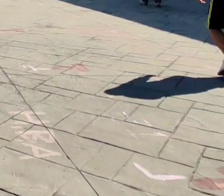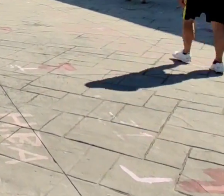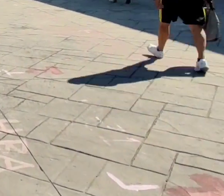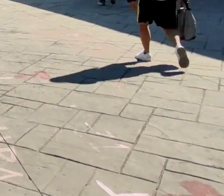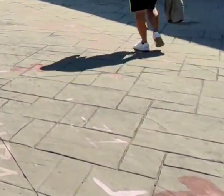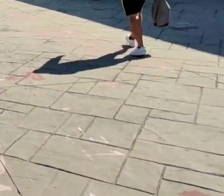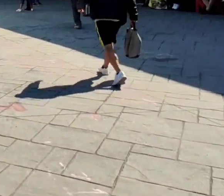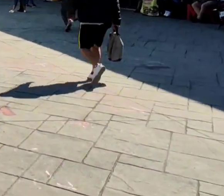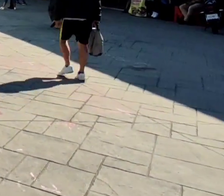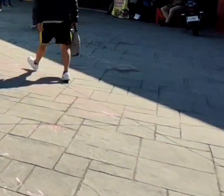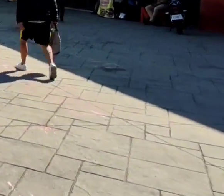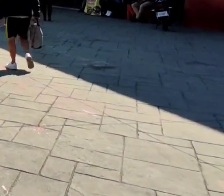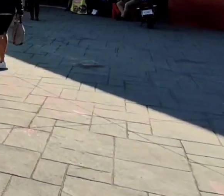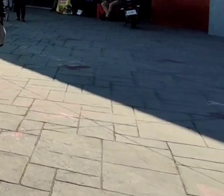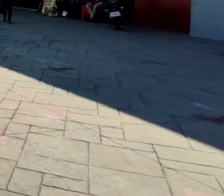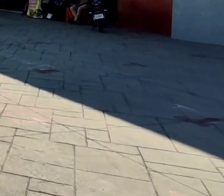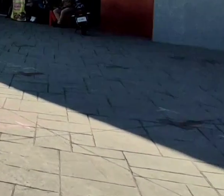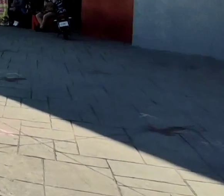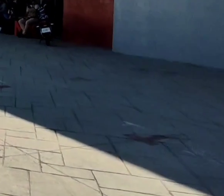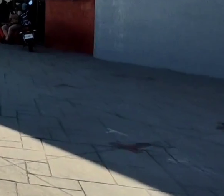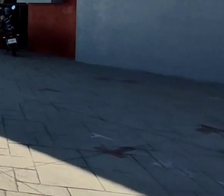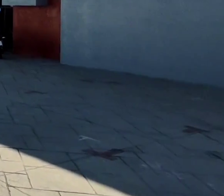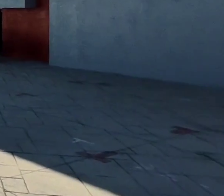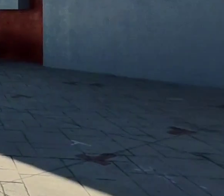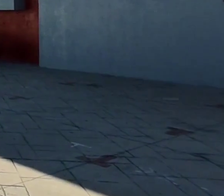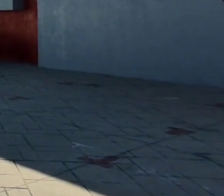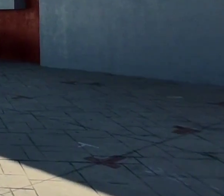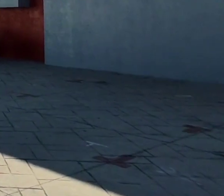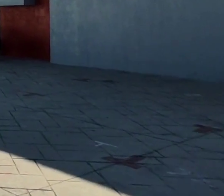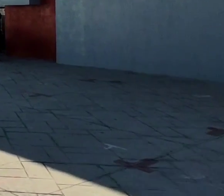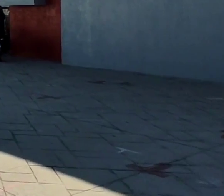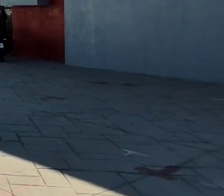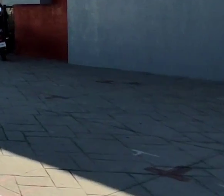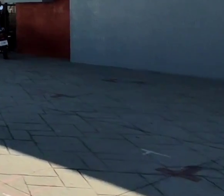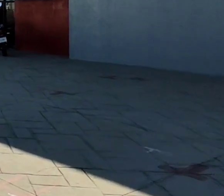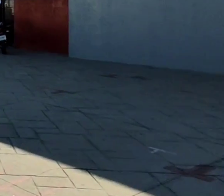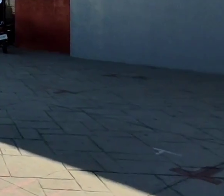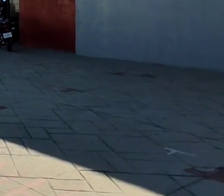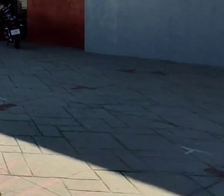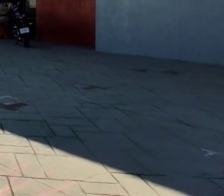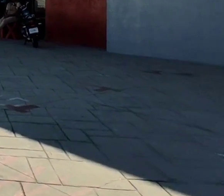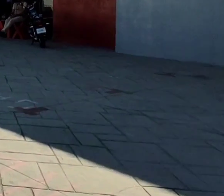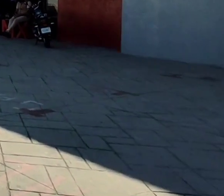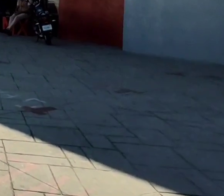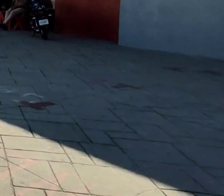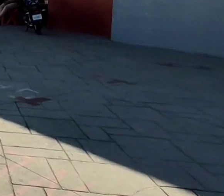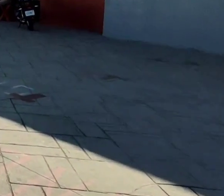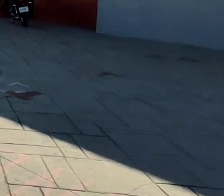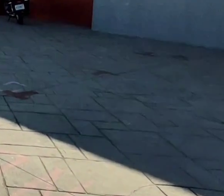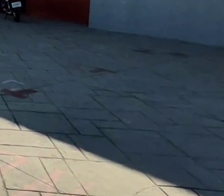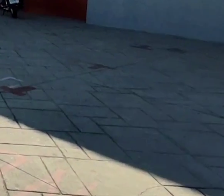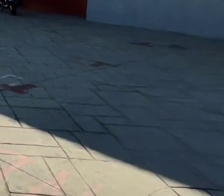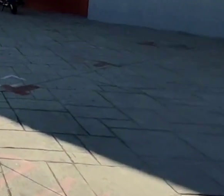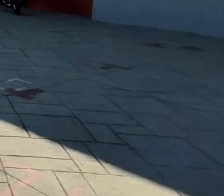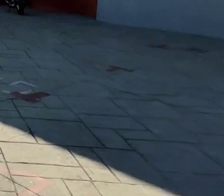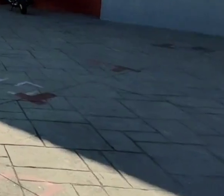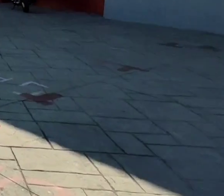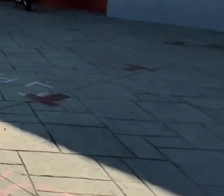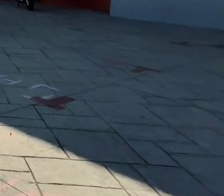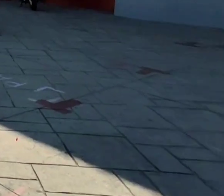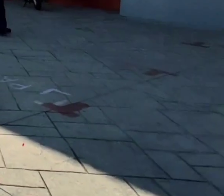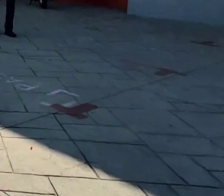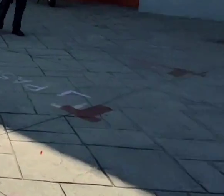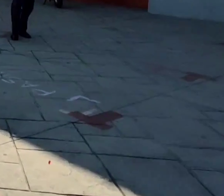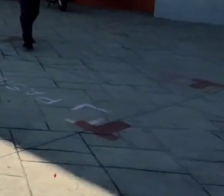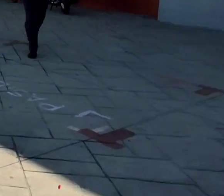su CURP. Señores, el día de hoy estamos acudiendo, como ustedes lo saben, apoyando a los